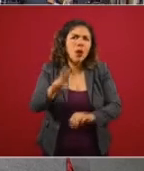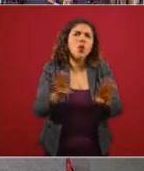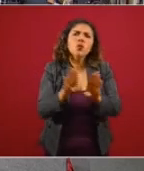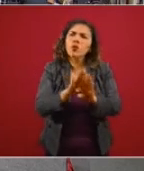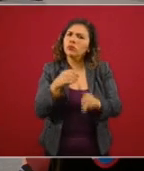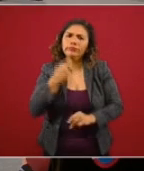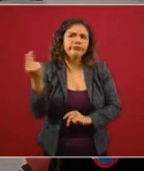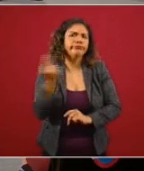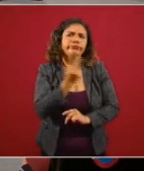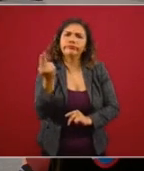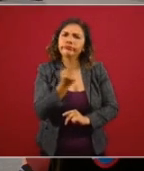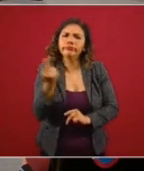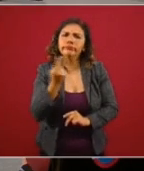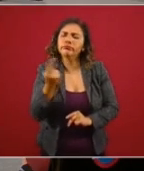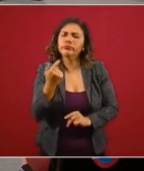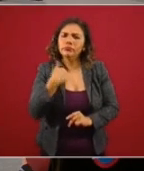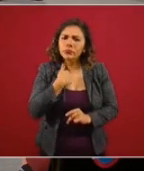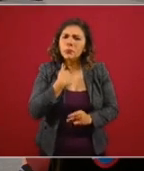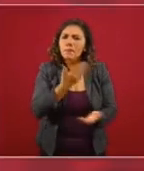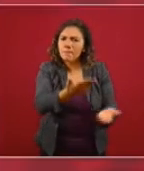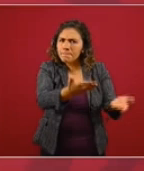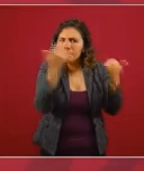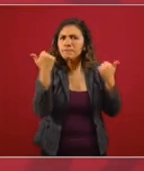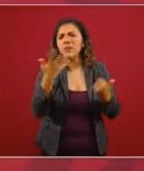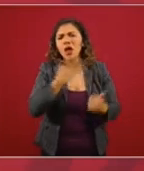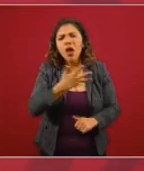solicitar también que haya